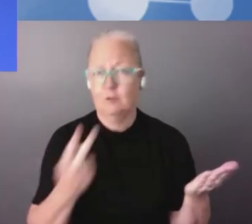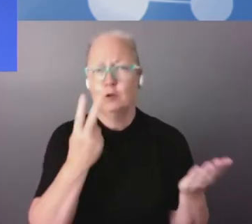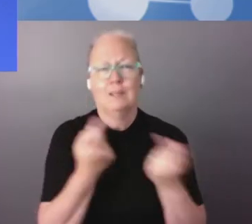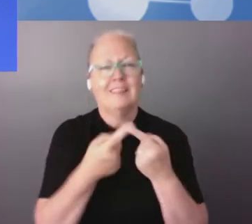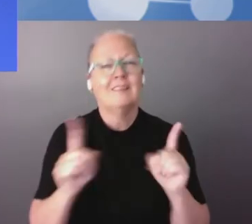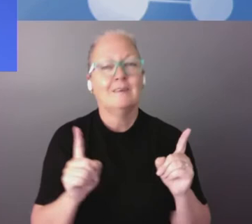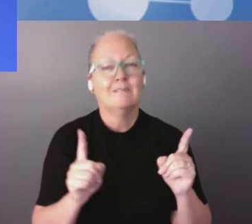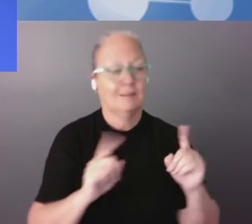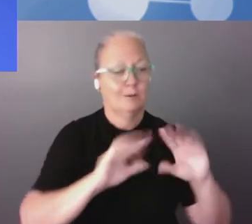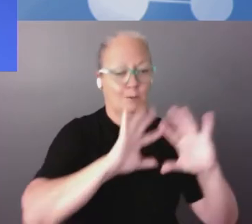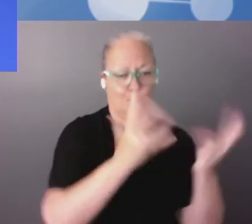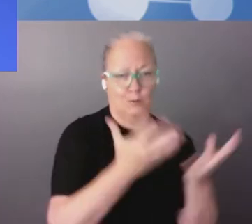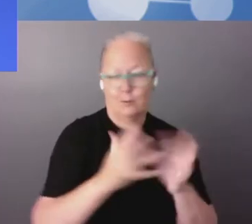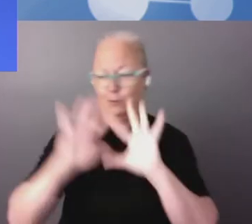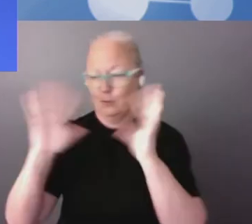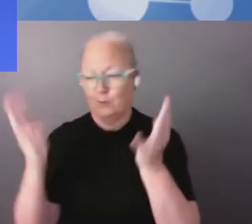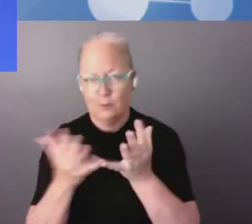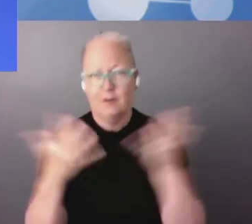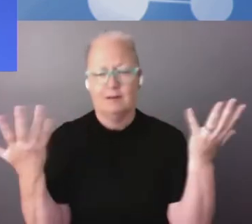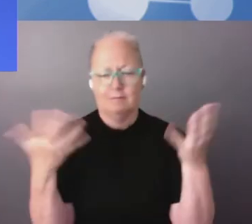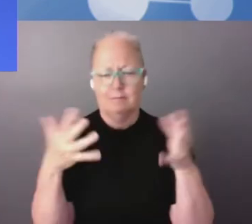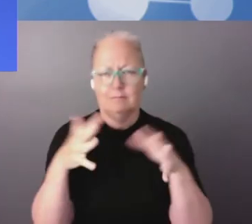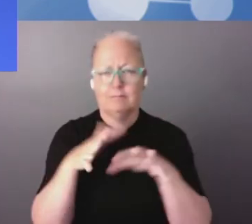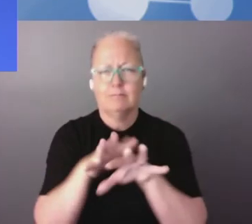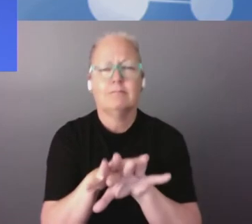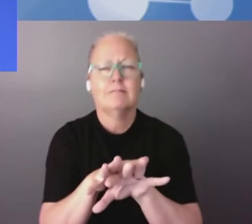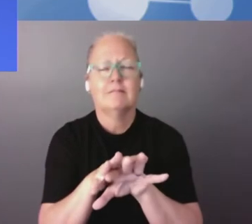unido en nuestro día a día.